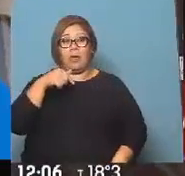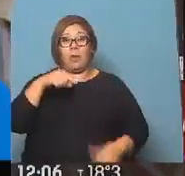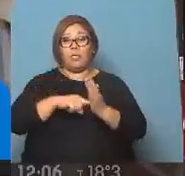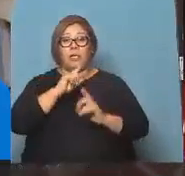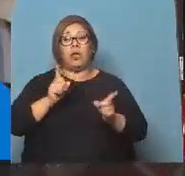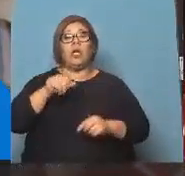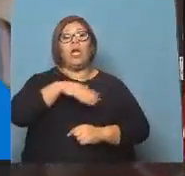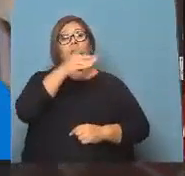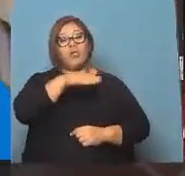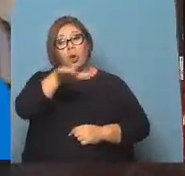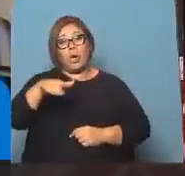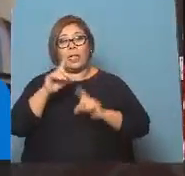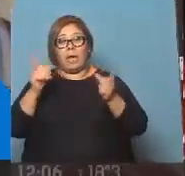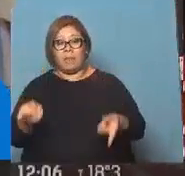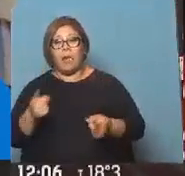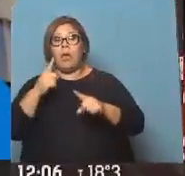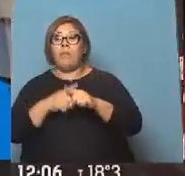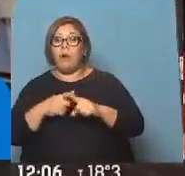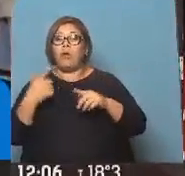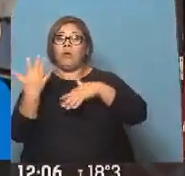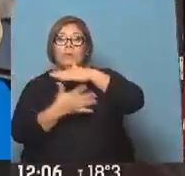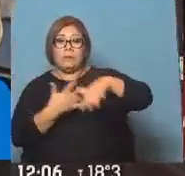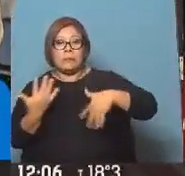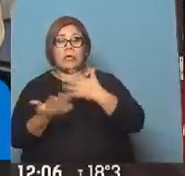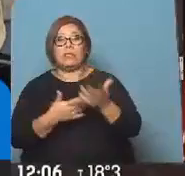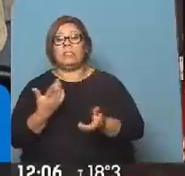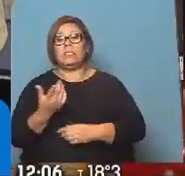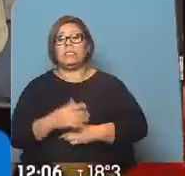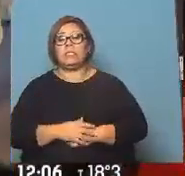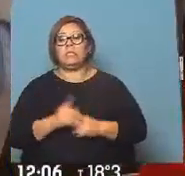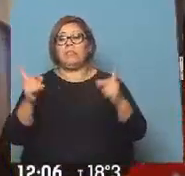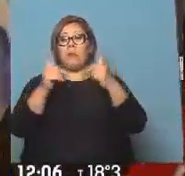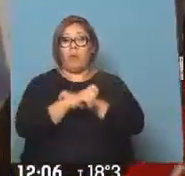difícil situación y a la crisis estructural que atraviesa el sistema aerocomercial de nuestro país